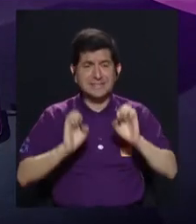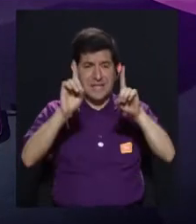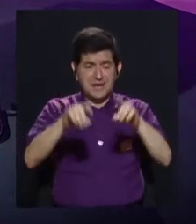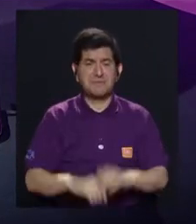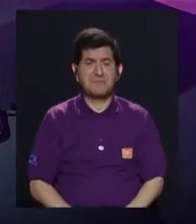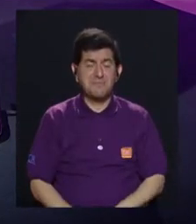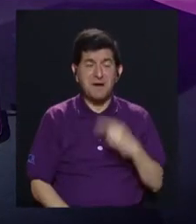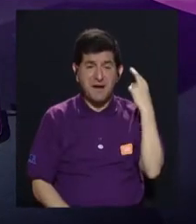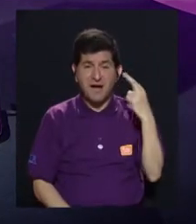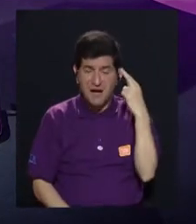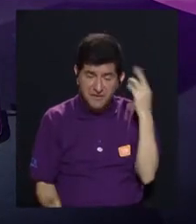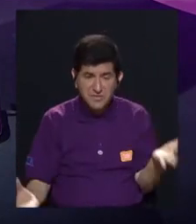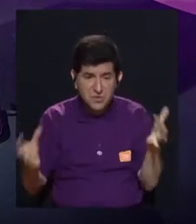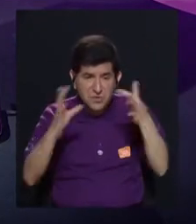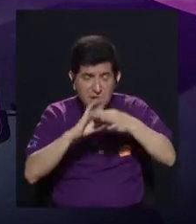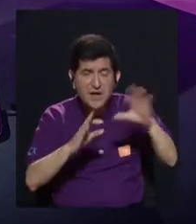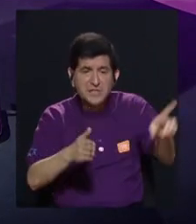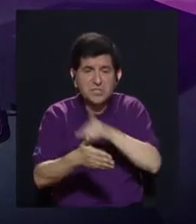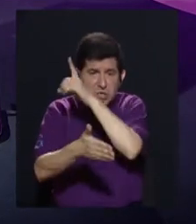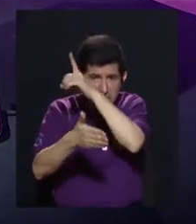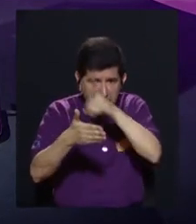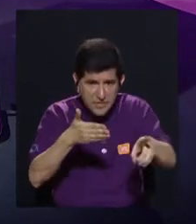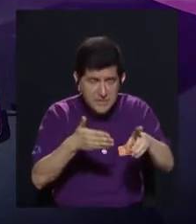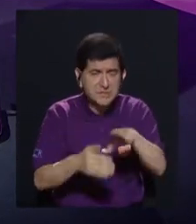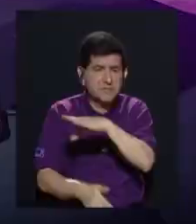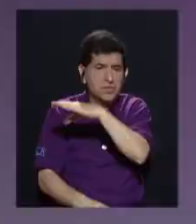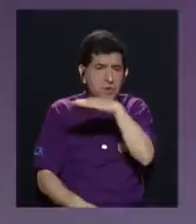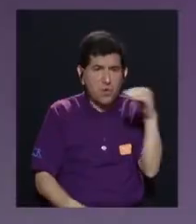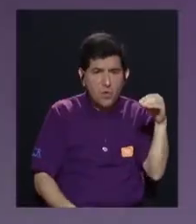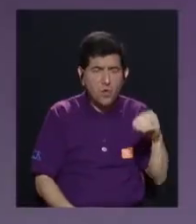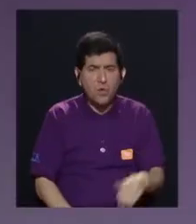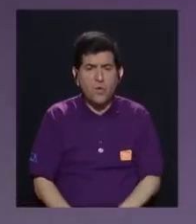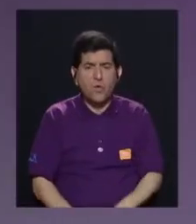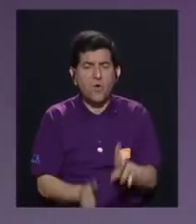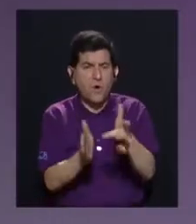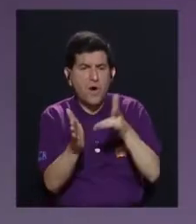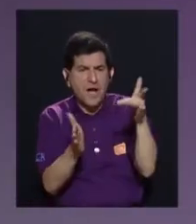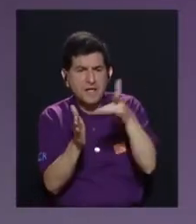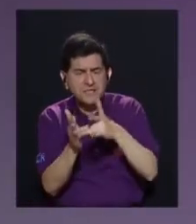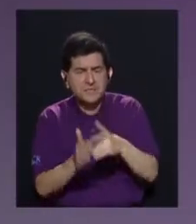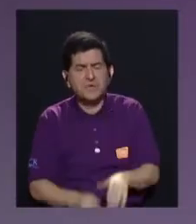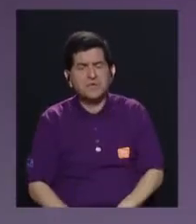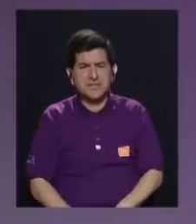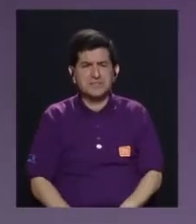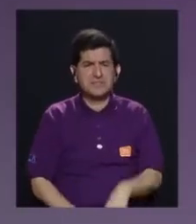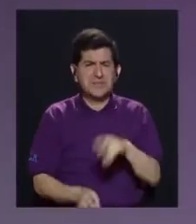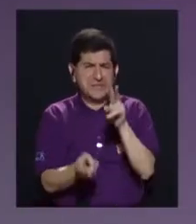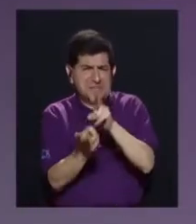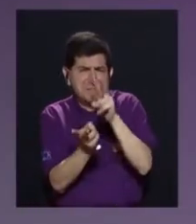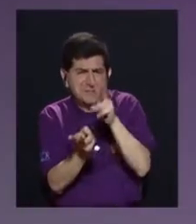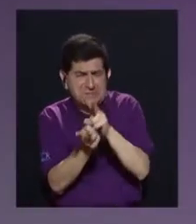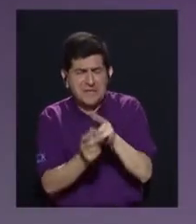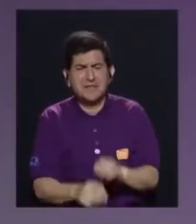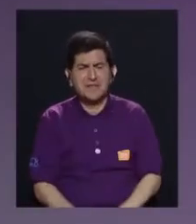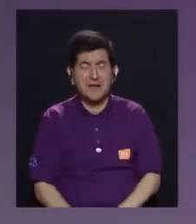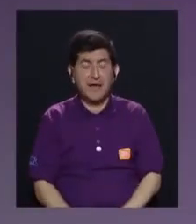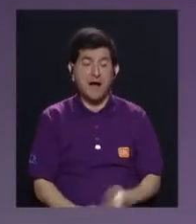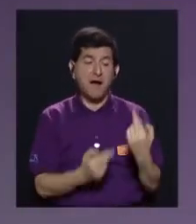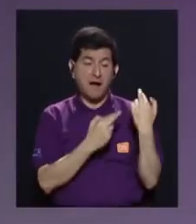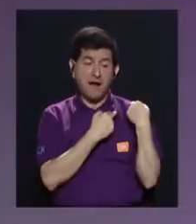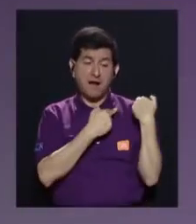por situaciones relativas a la discriminación y a la explotación sexual que entendemos que hay una